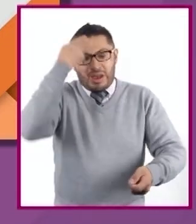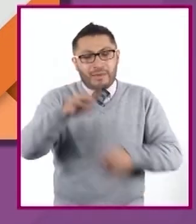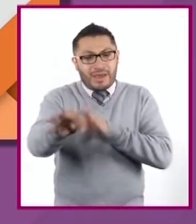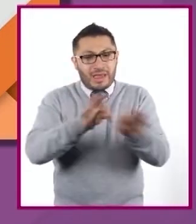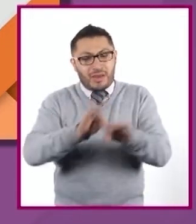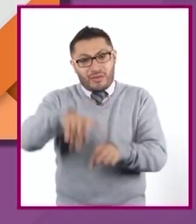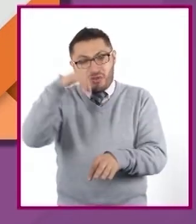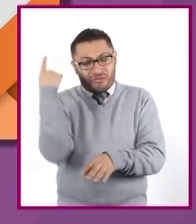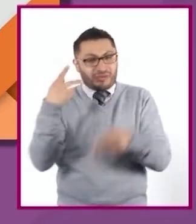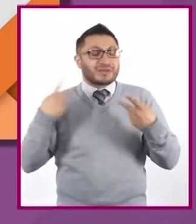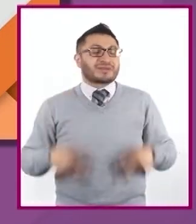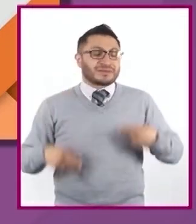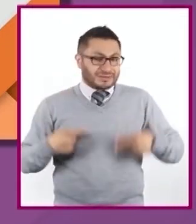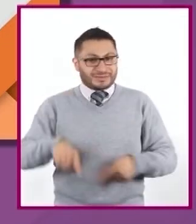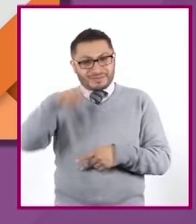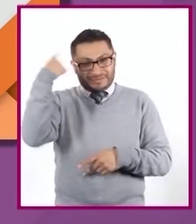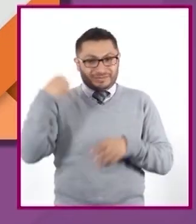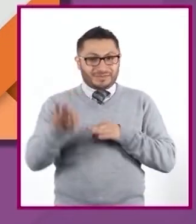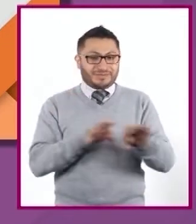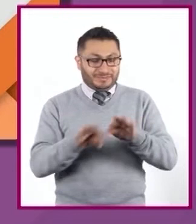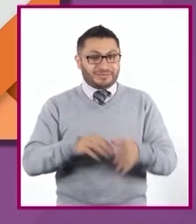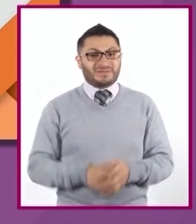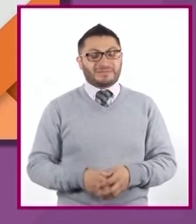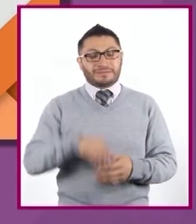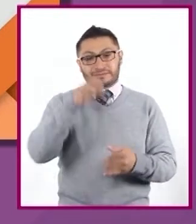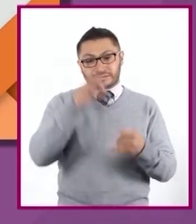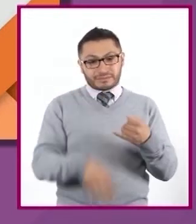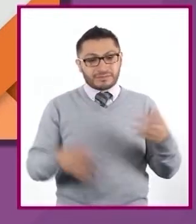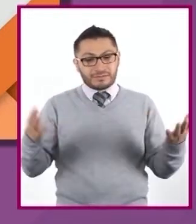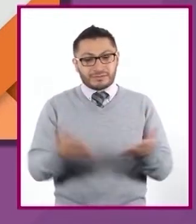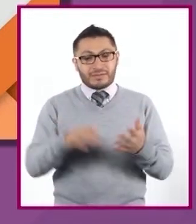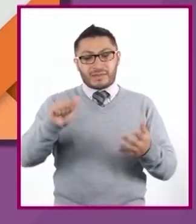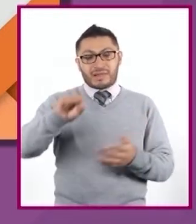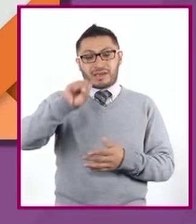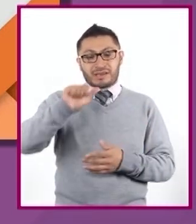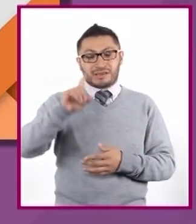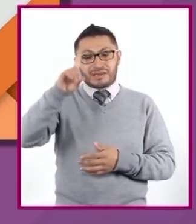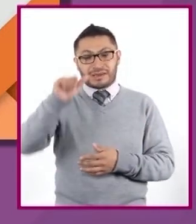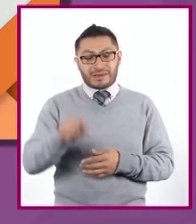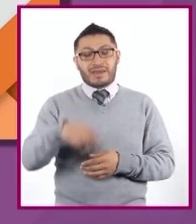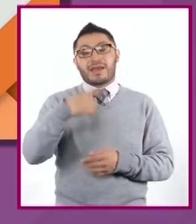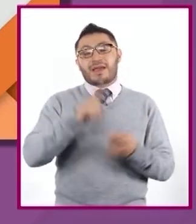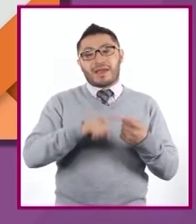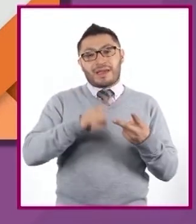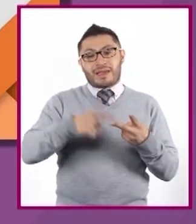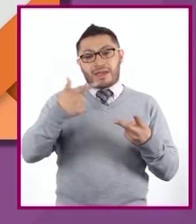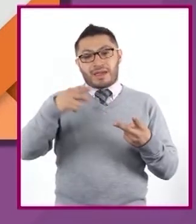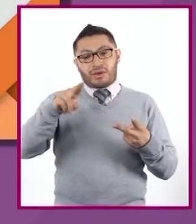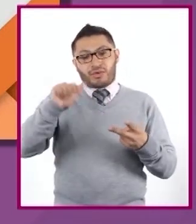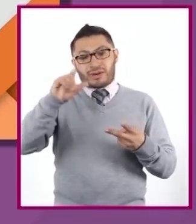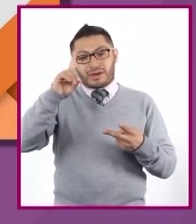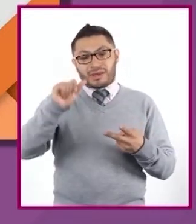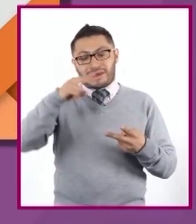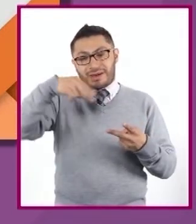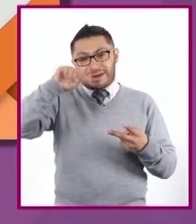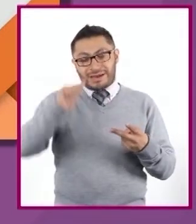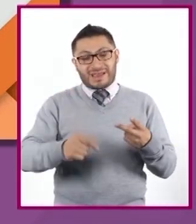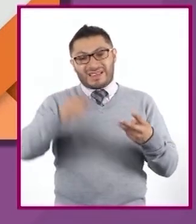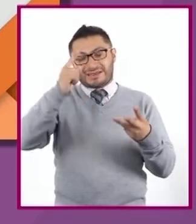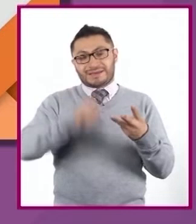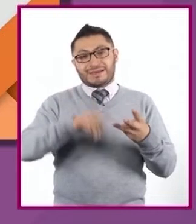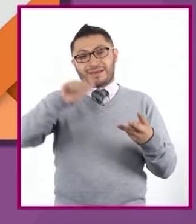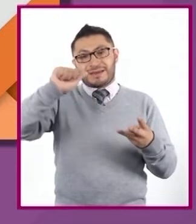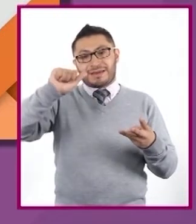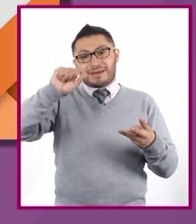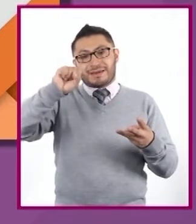labrador. Igualmente, utilizaban azadas para mover la tierra, guadañas y hoces para cortar el trigo, azadones y